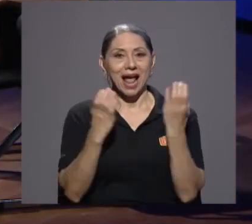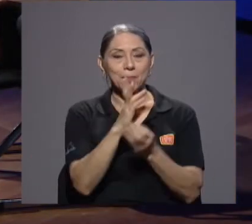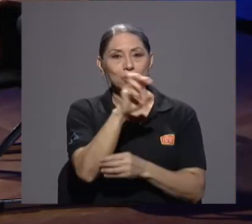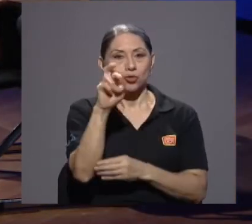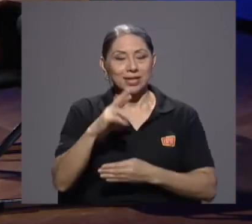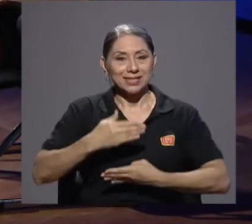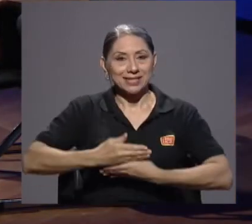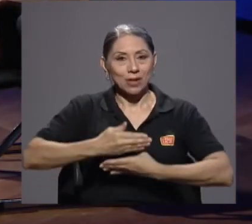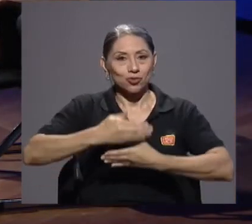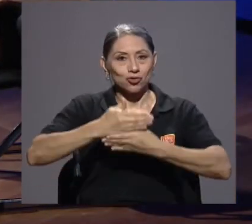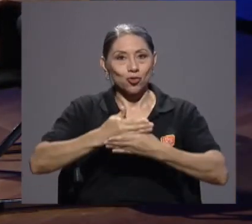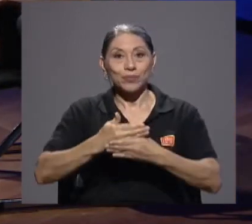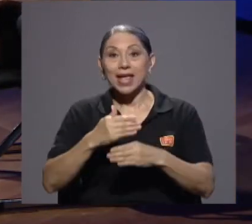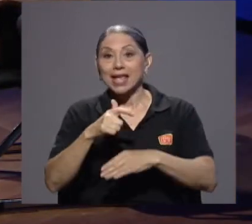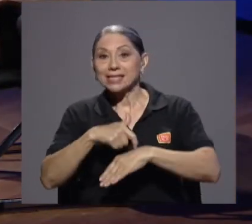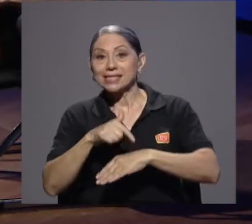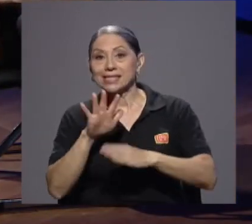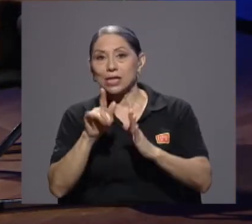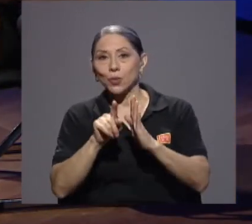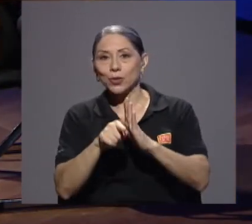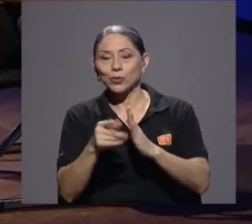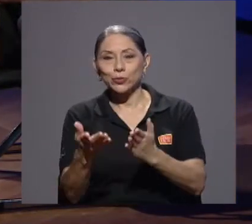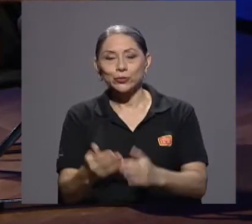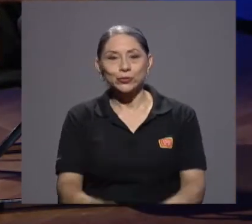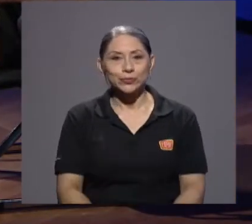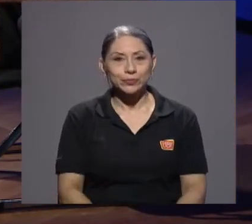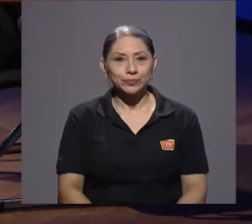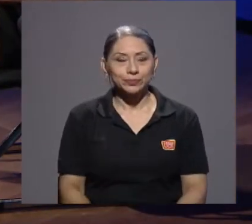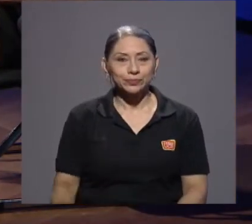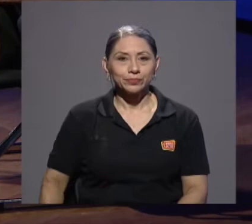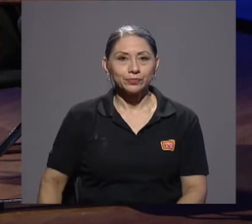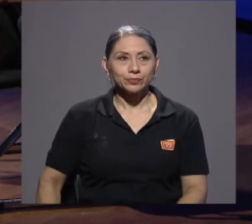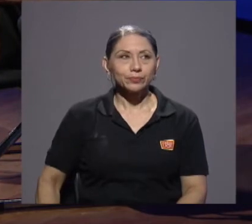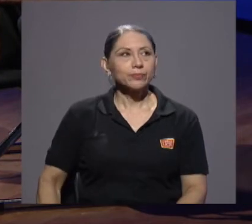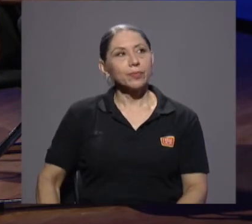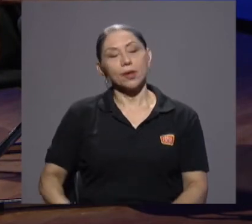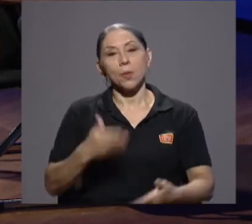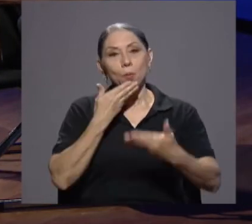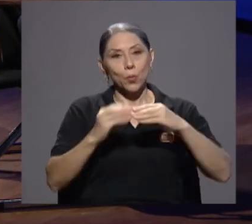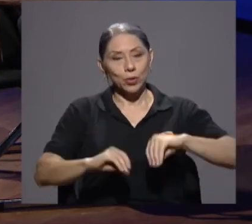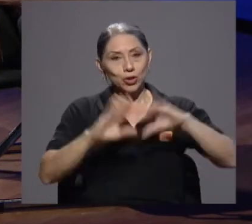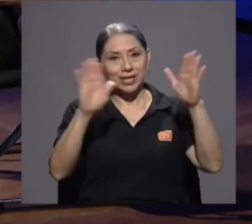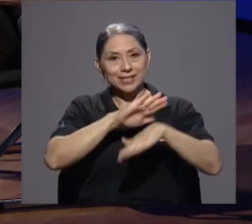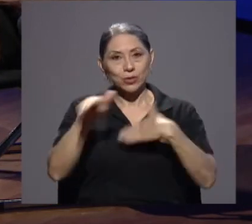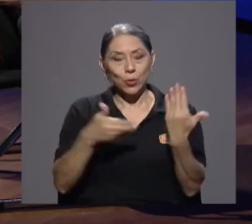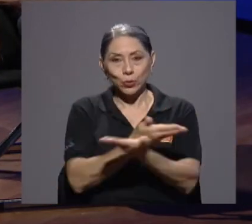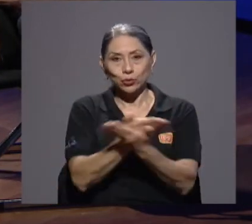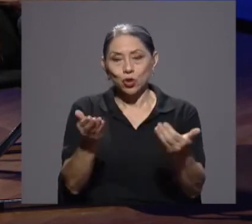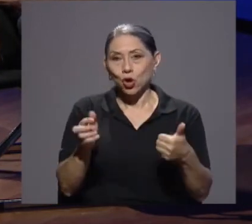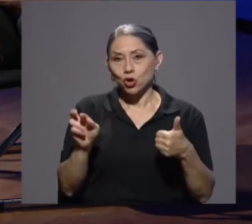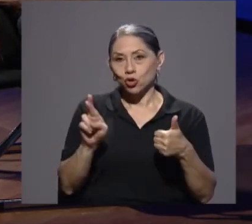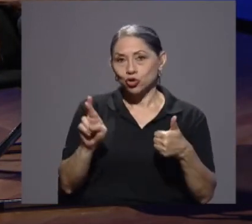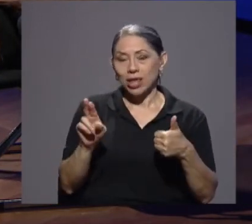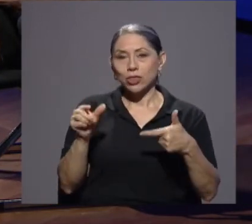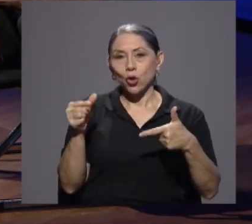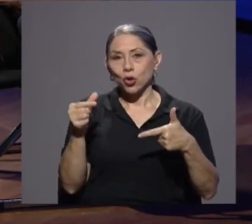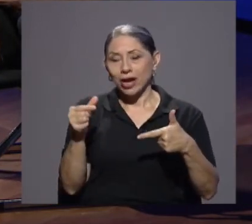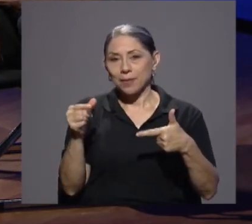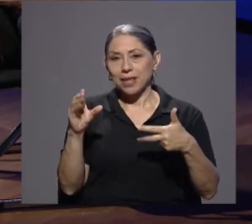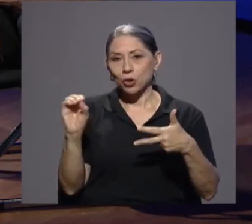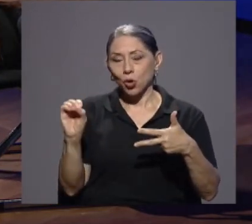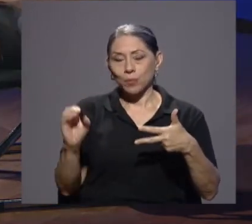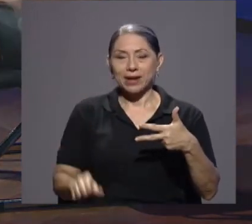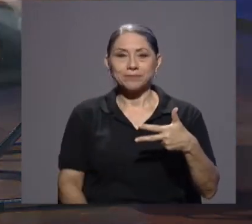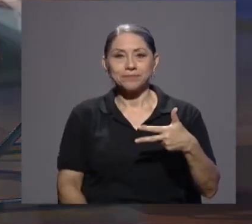de la Construcción. Por 5 minutos, don Esteban. Bueno, muy buenos días a todos, don Rosendo, don Germán, don